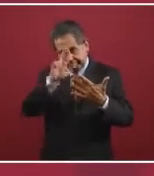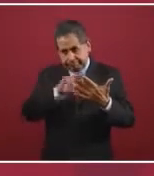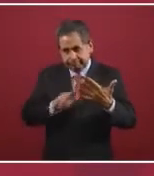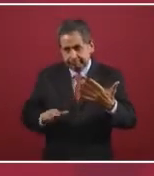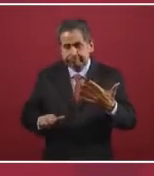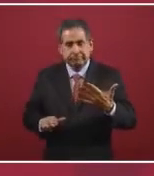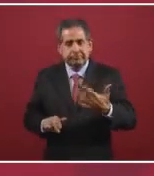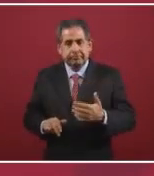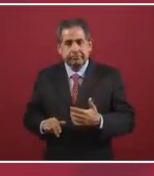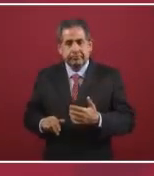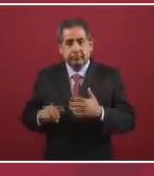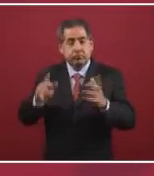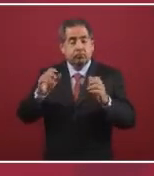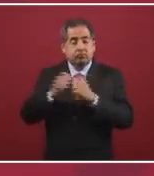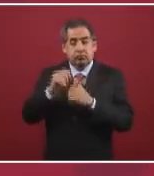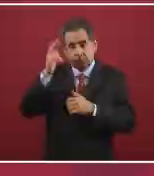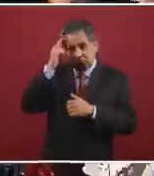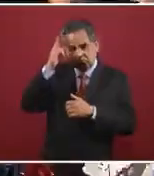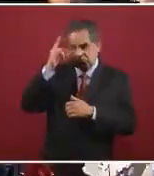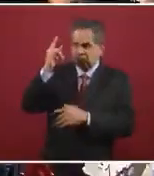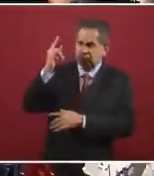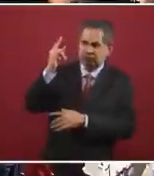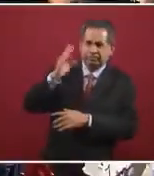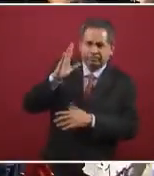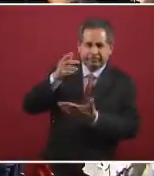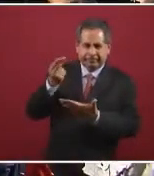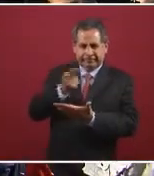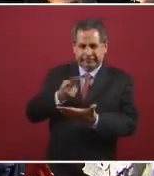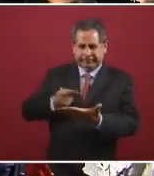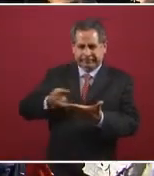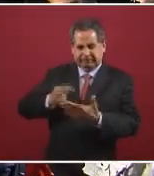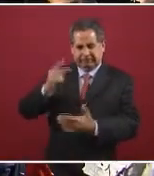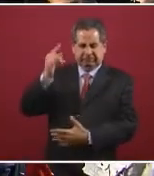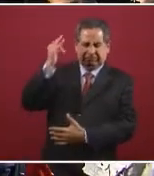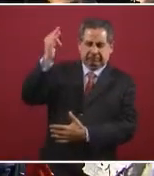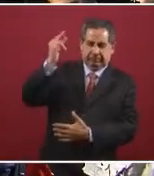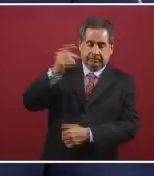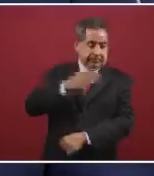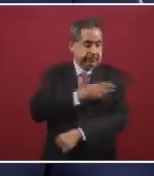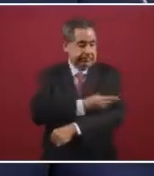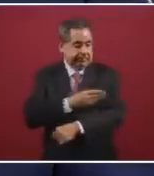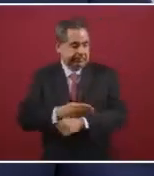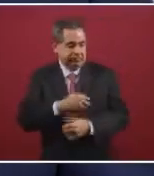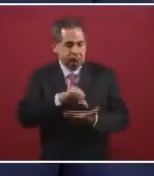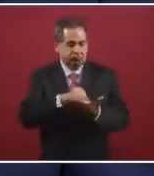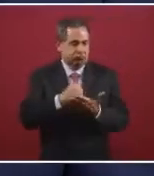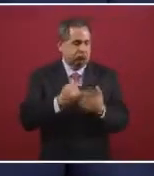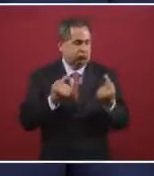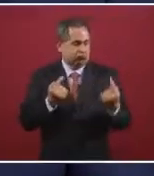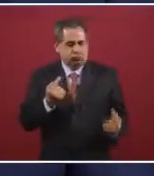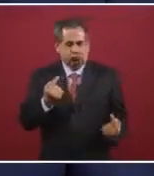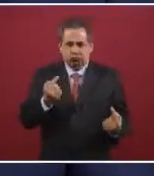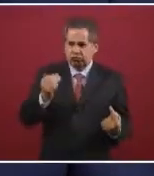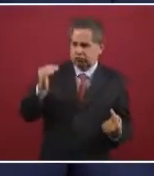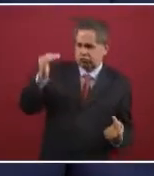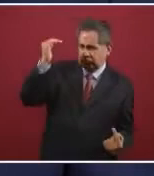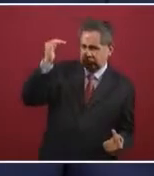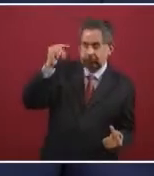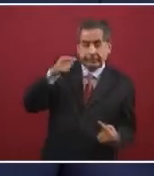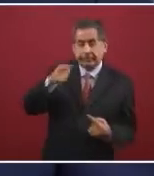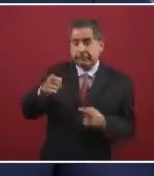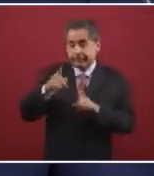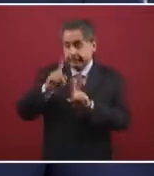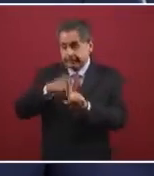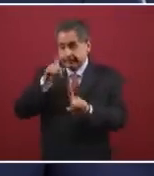pintaba a Porfirio Díaz como gigante y a Madero como un pigmeo. Esta